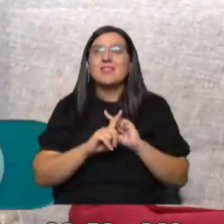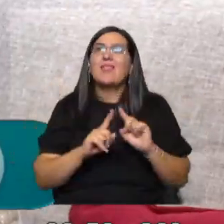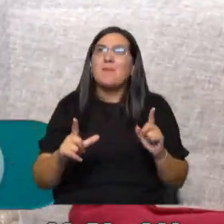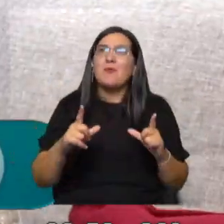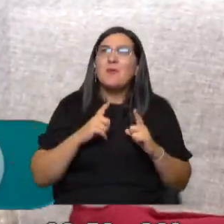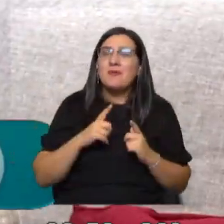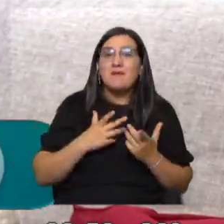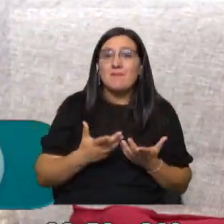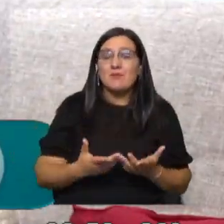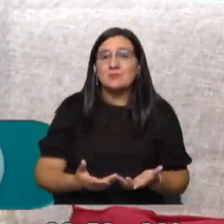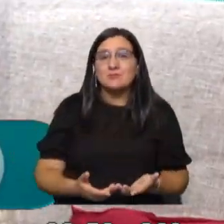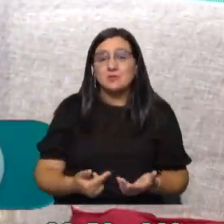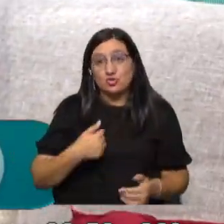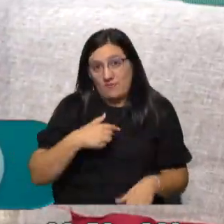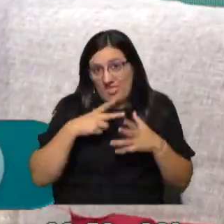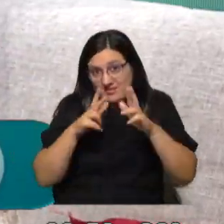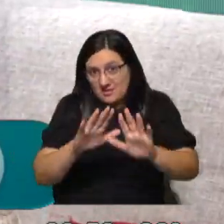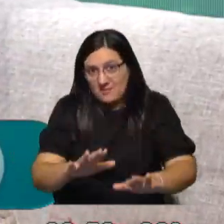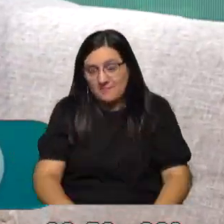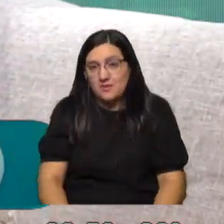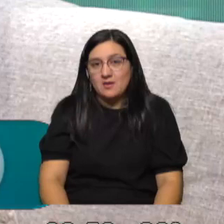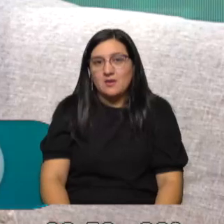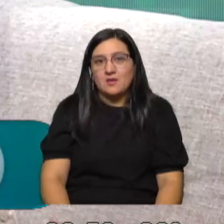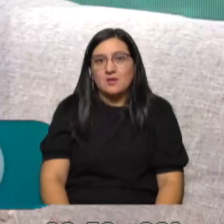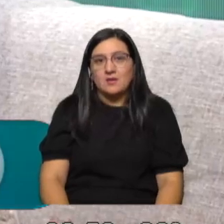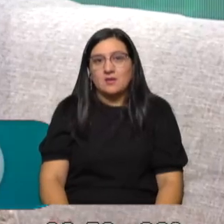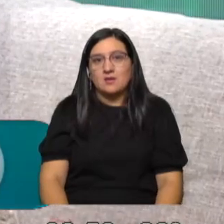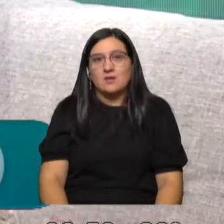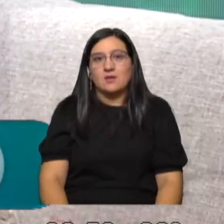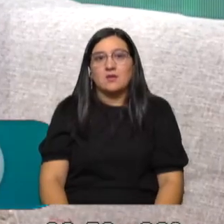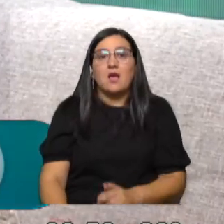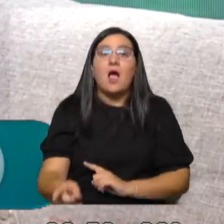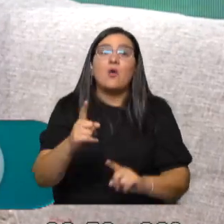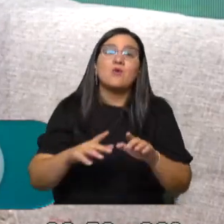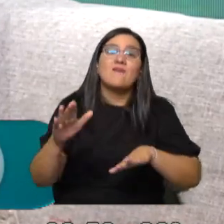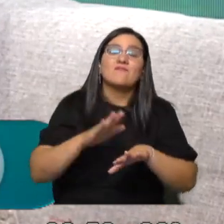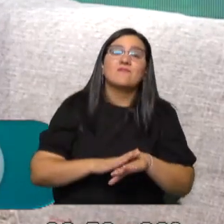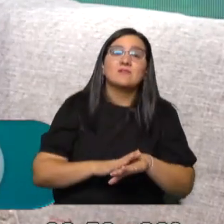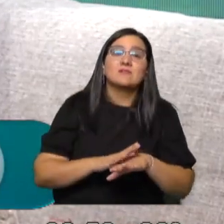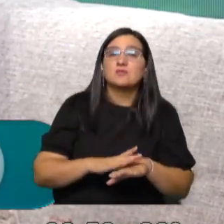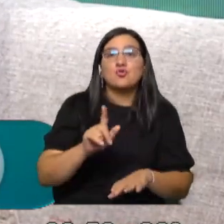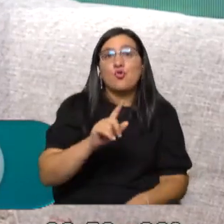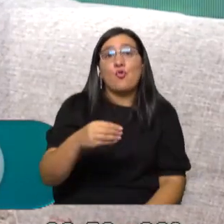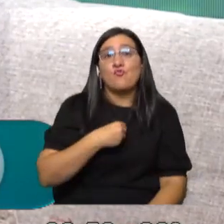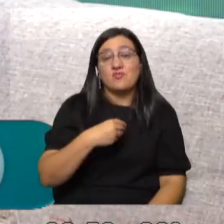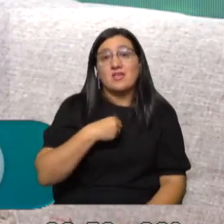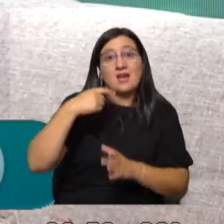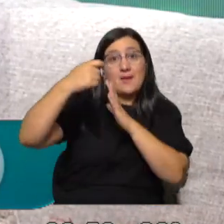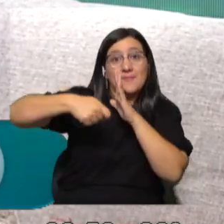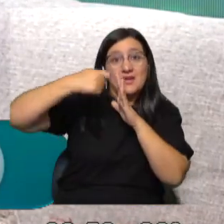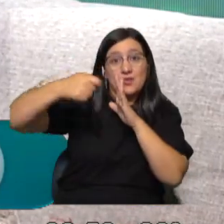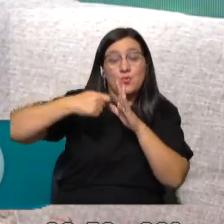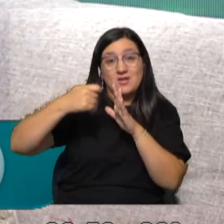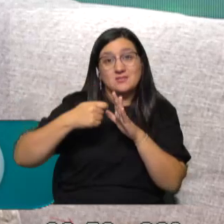esperábamos. Miren, les voy a decir algo. Como siempre, algunas veces no confían tanto, ¿no?, en las películas de